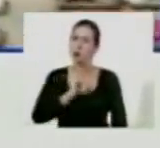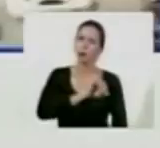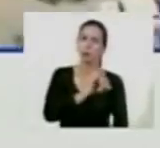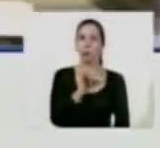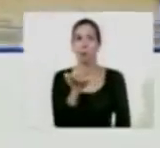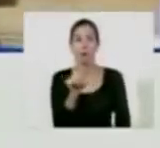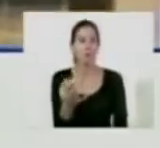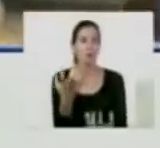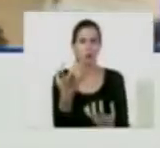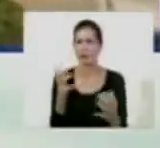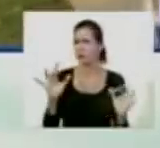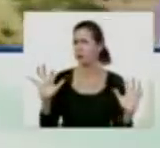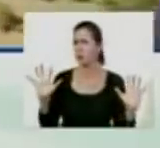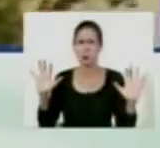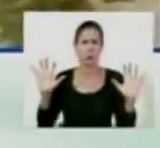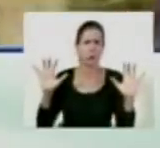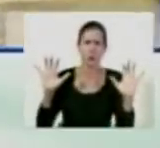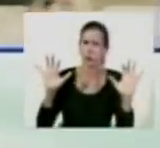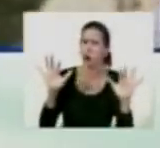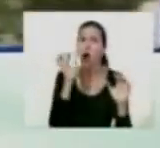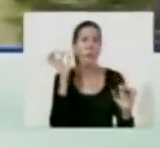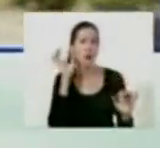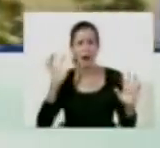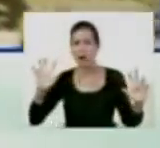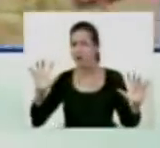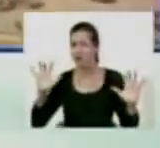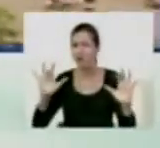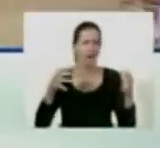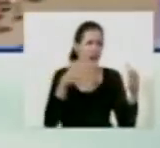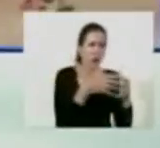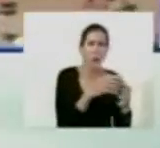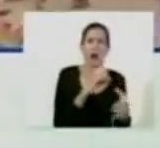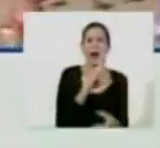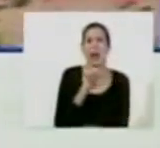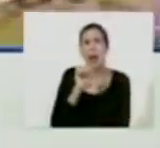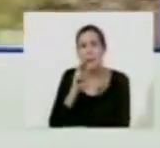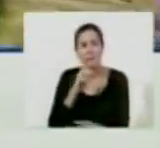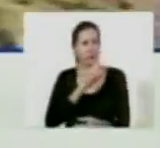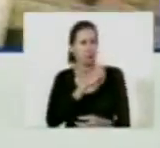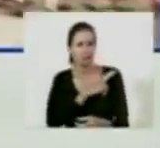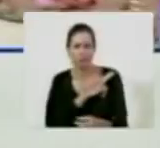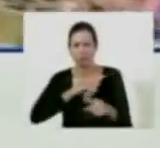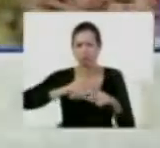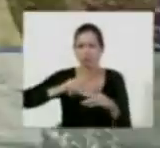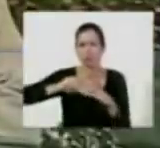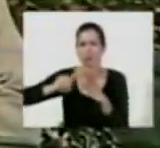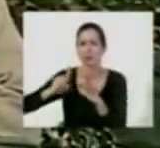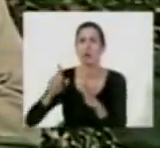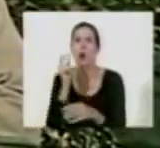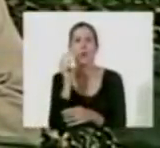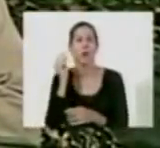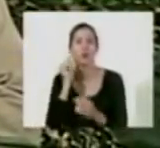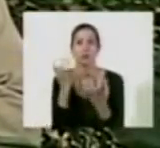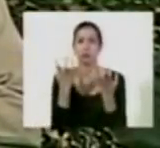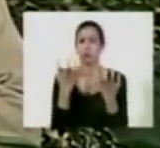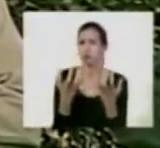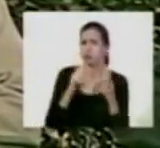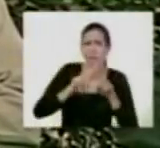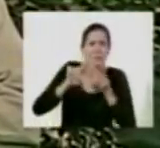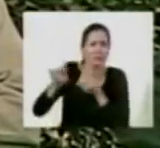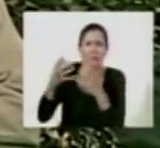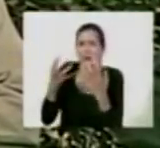miles de hombres y mujeres de los CLAP, miles y miles de hombres y mujeres de